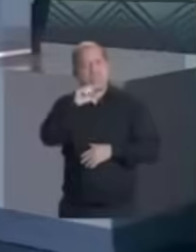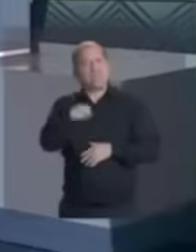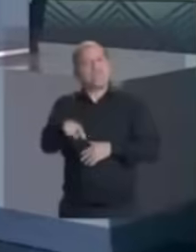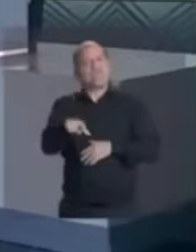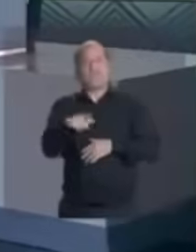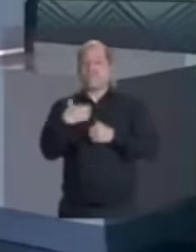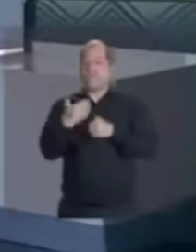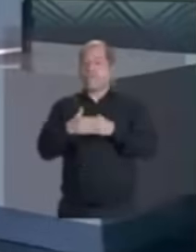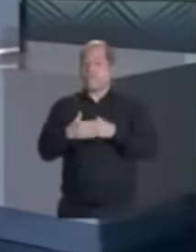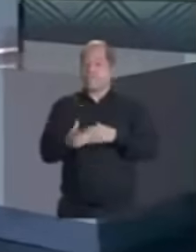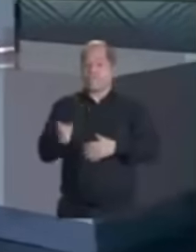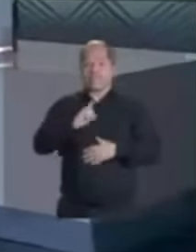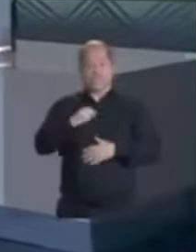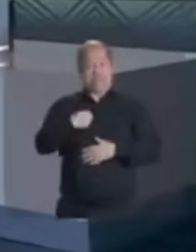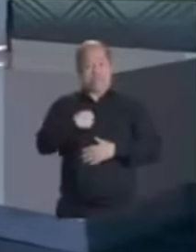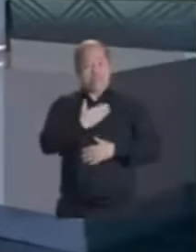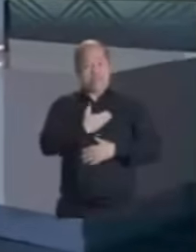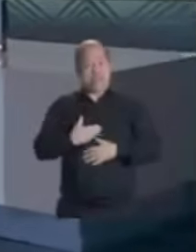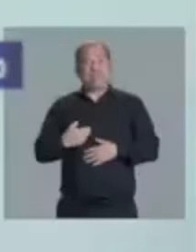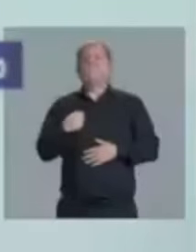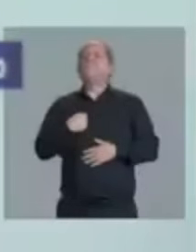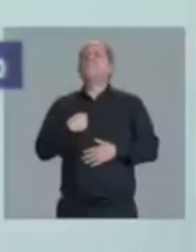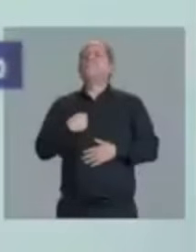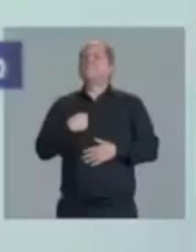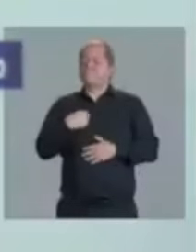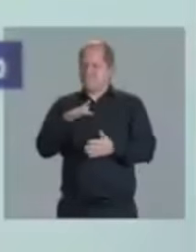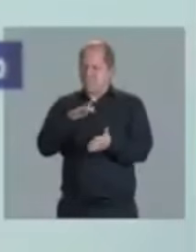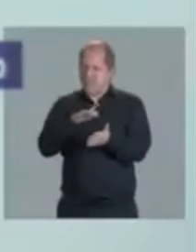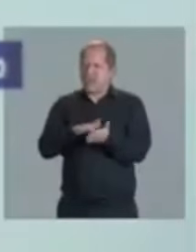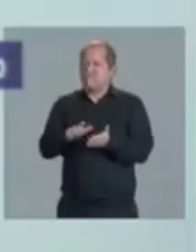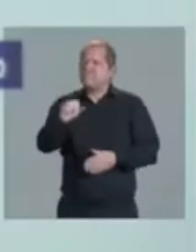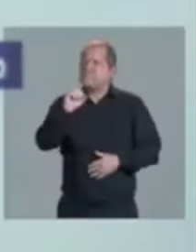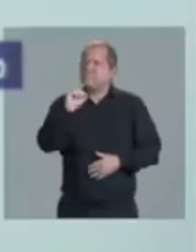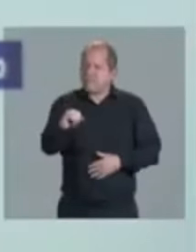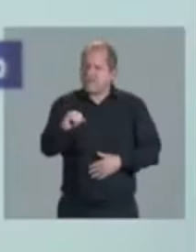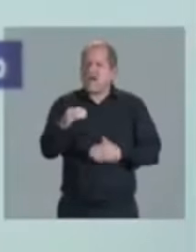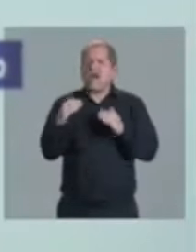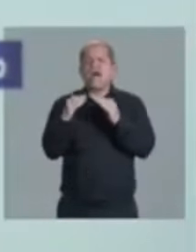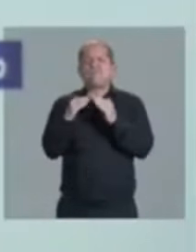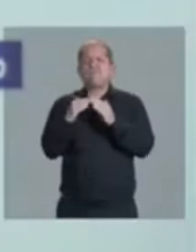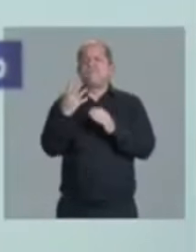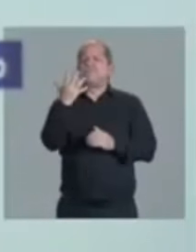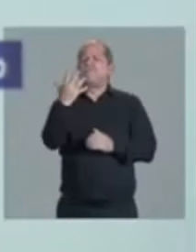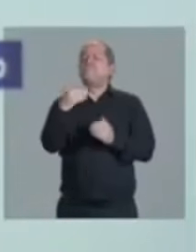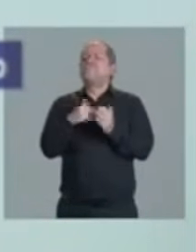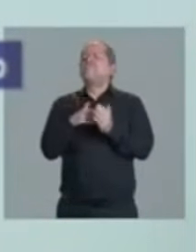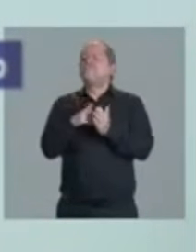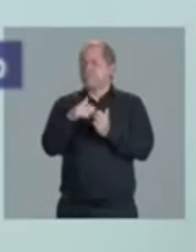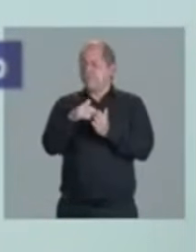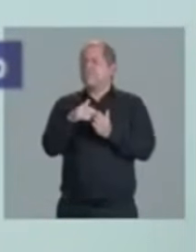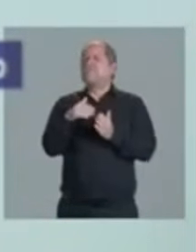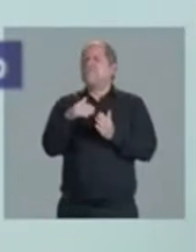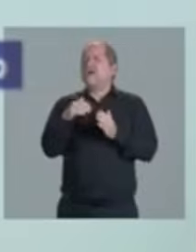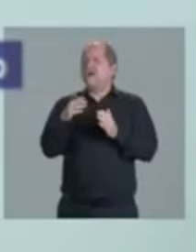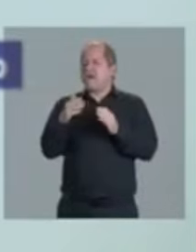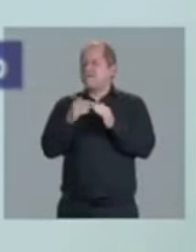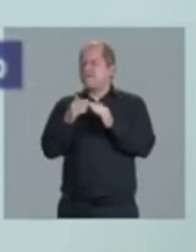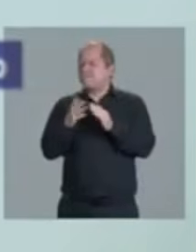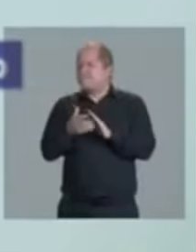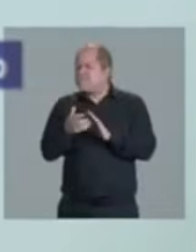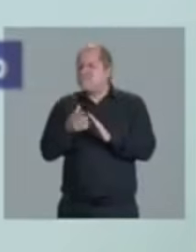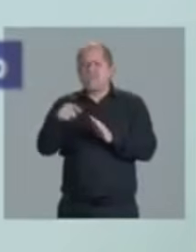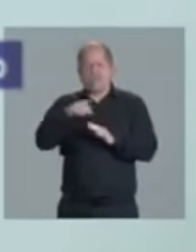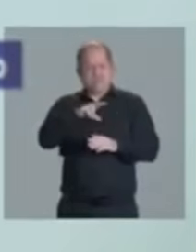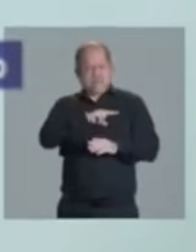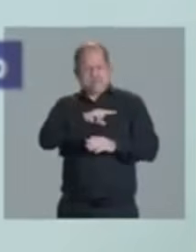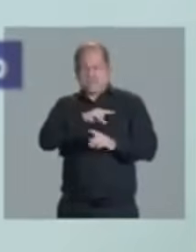vamos a apoyar 5 millones de vivienda. Especialmente va a haber un programa de vivienda para jóvenes. pero a la que